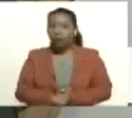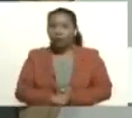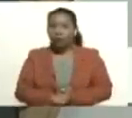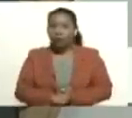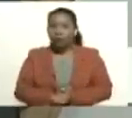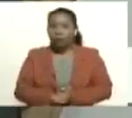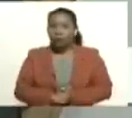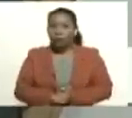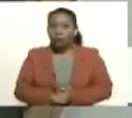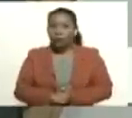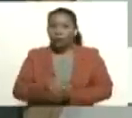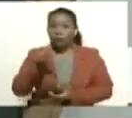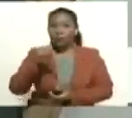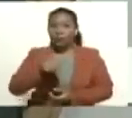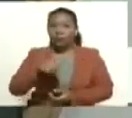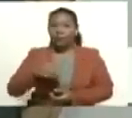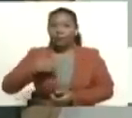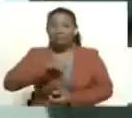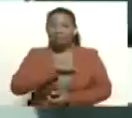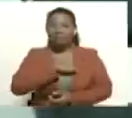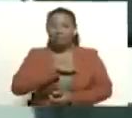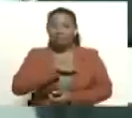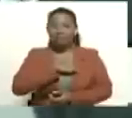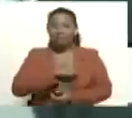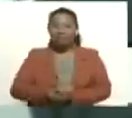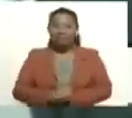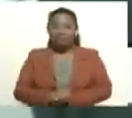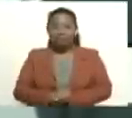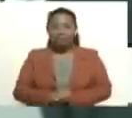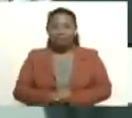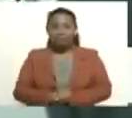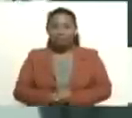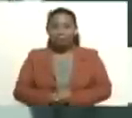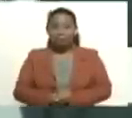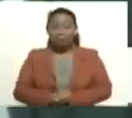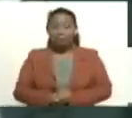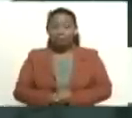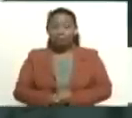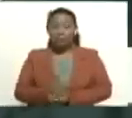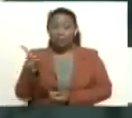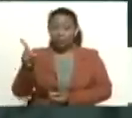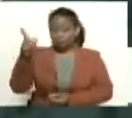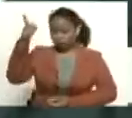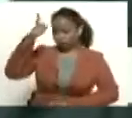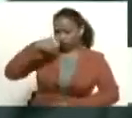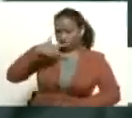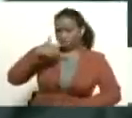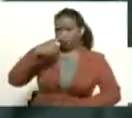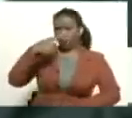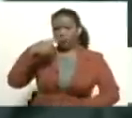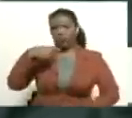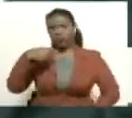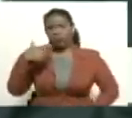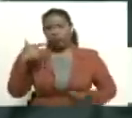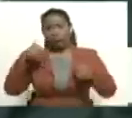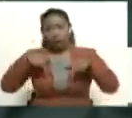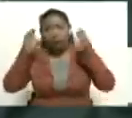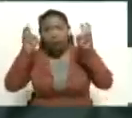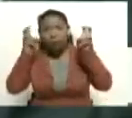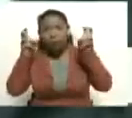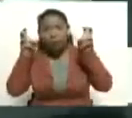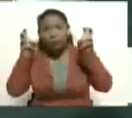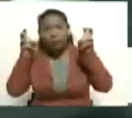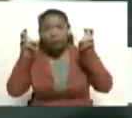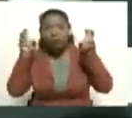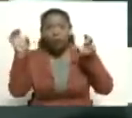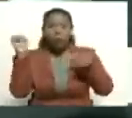Aquí, bueno, no sabemos si la pava se enseñoreó, en este caso,